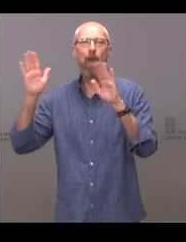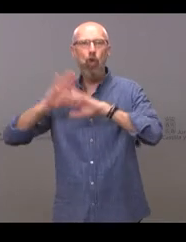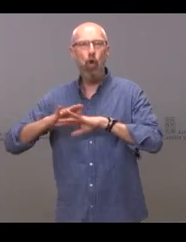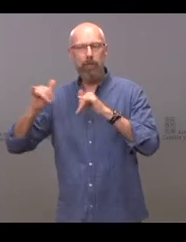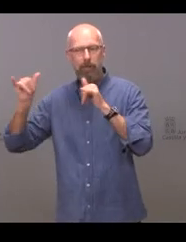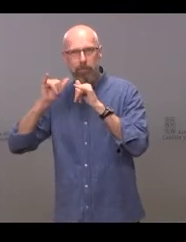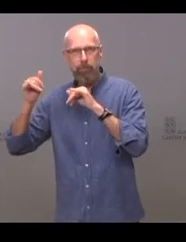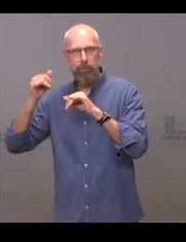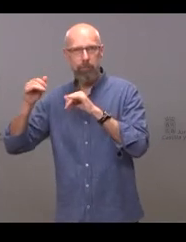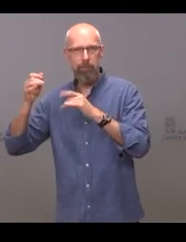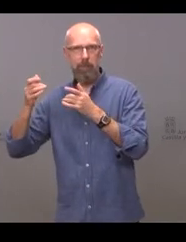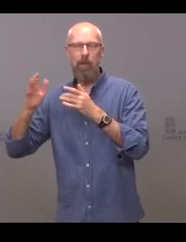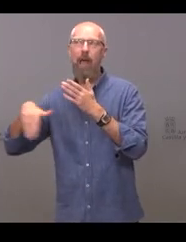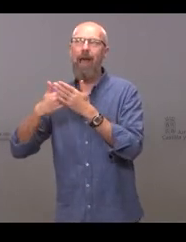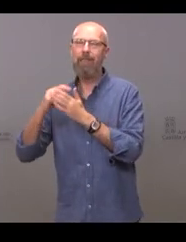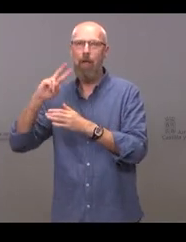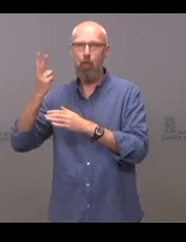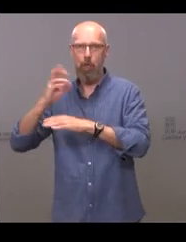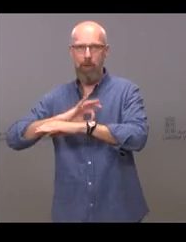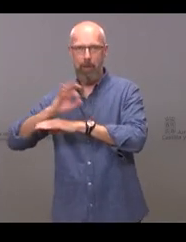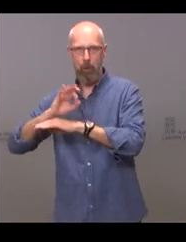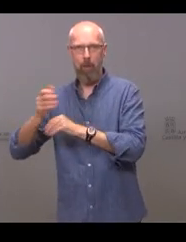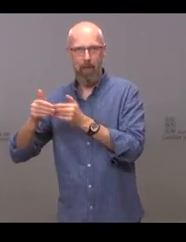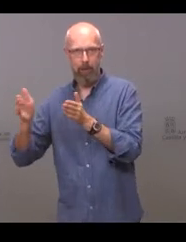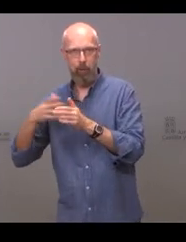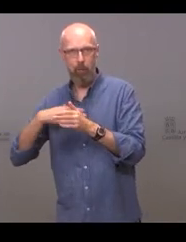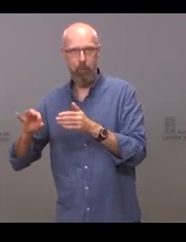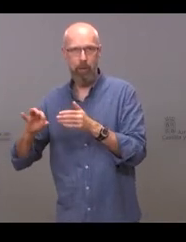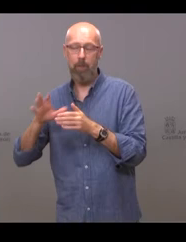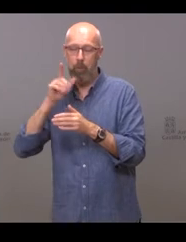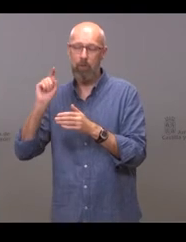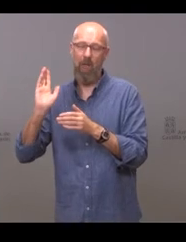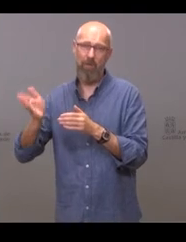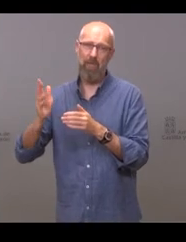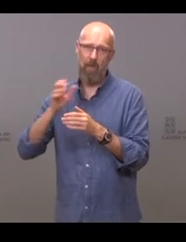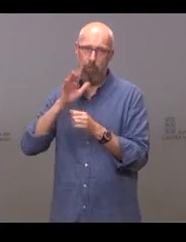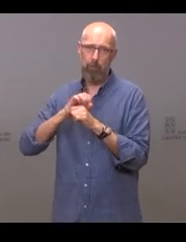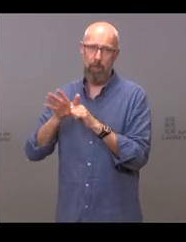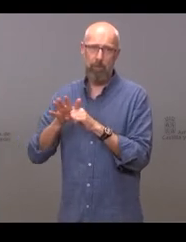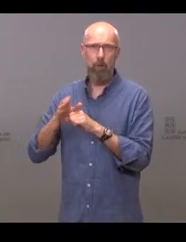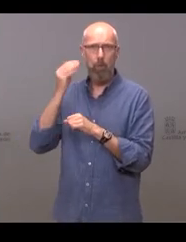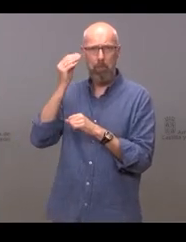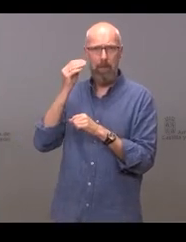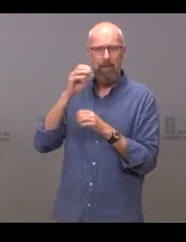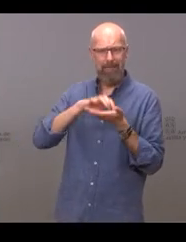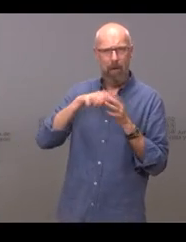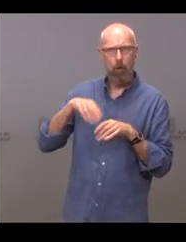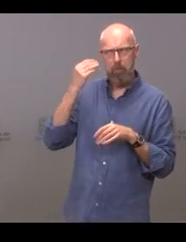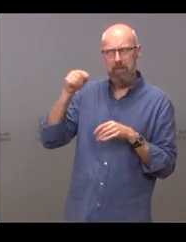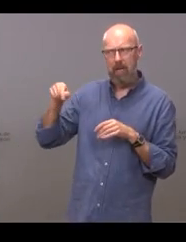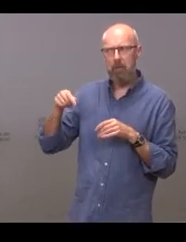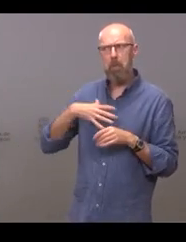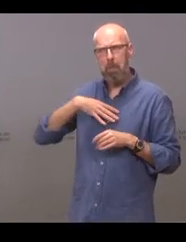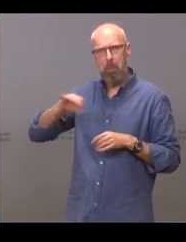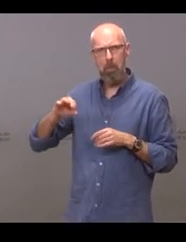2 de la mañana es uno de los grandes castigados por la pandemia ve bien castilla y león' esa posibilidad que la